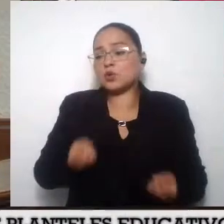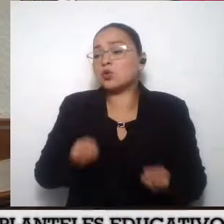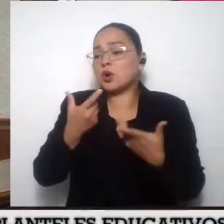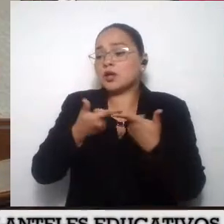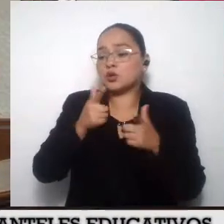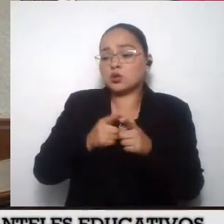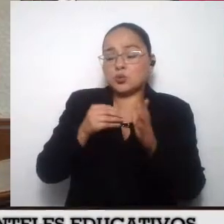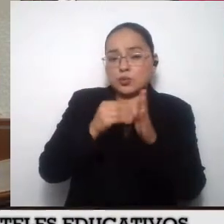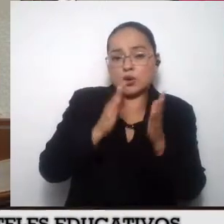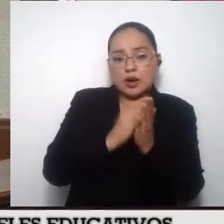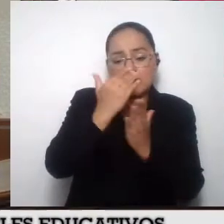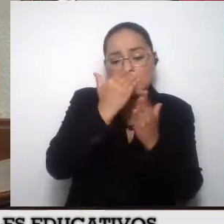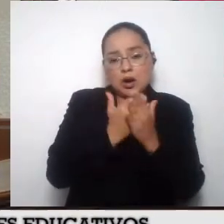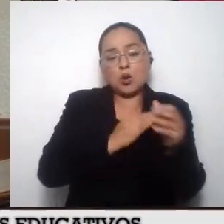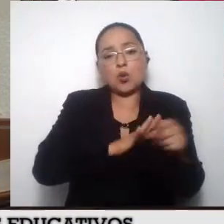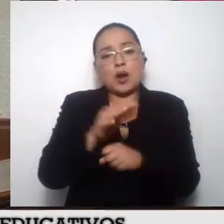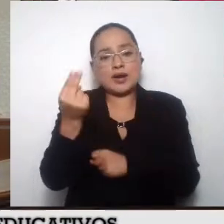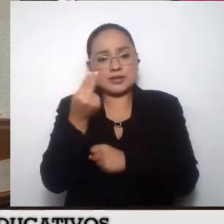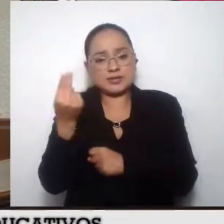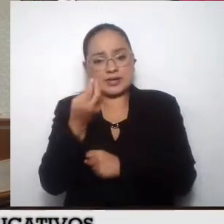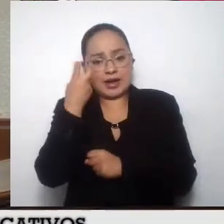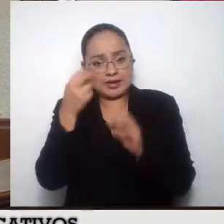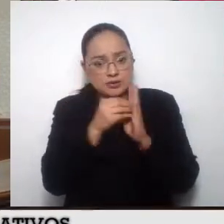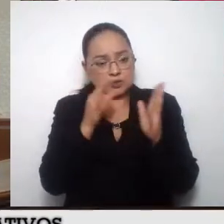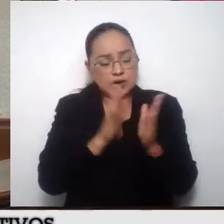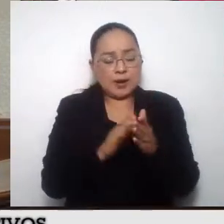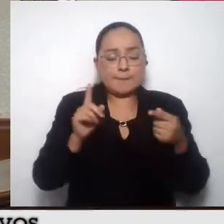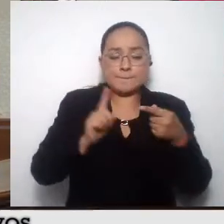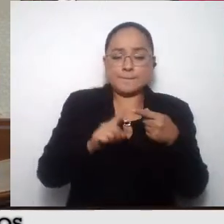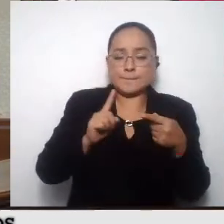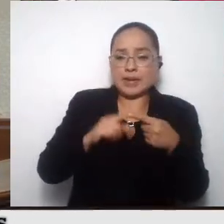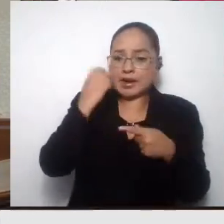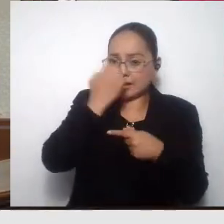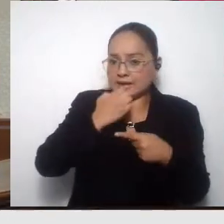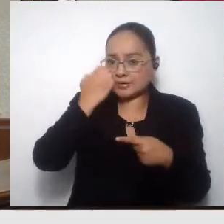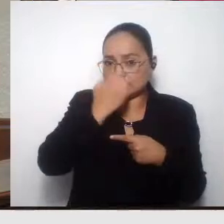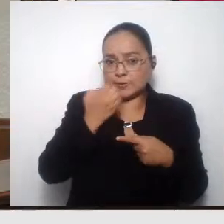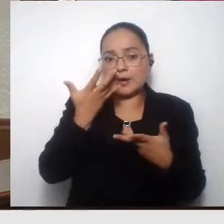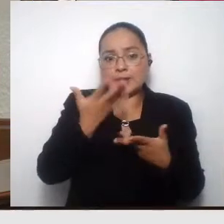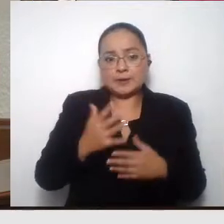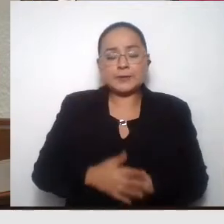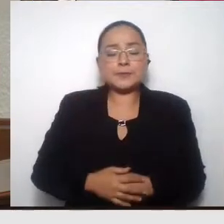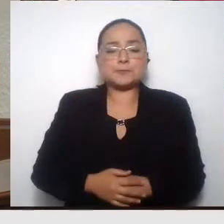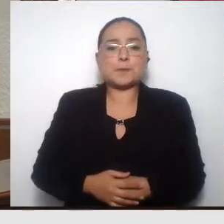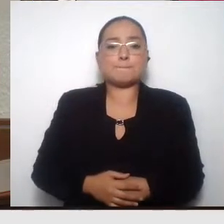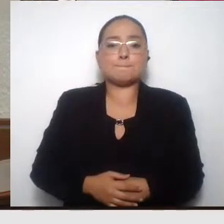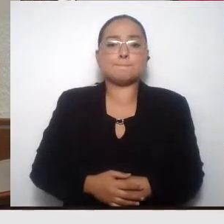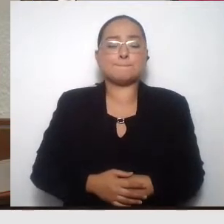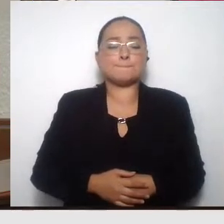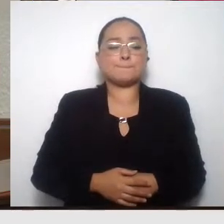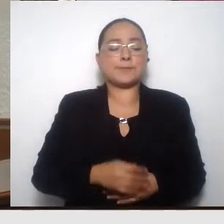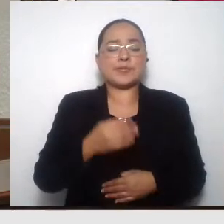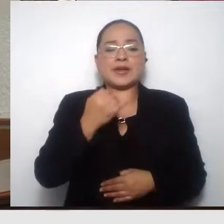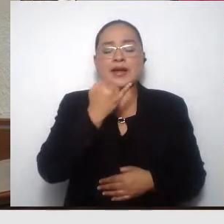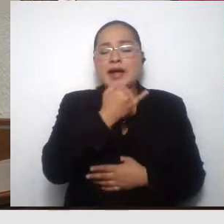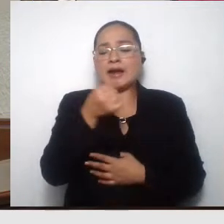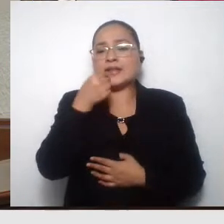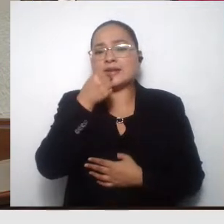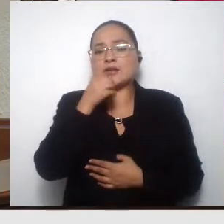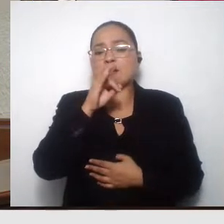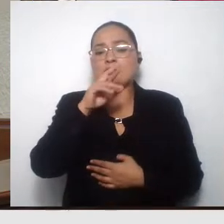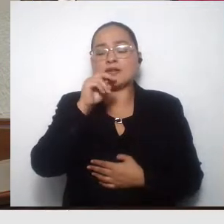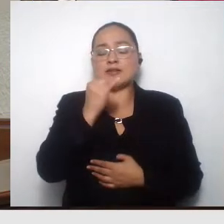necesidades. Inicio con la primera escuela, es Jardín de Niños Fray Pedro de